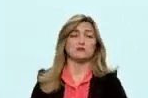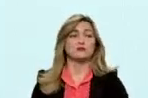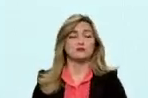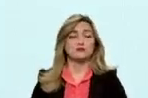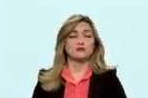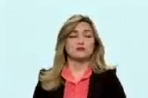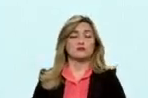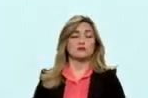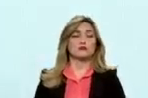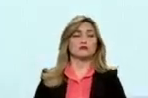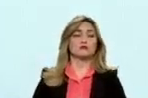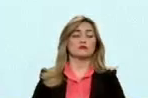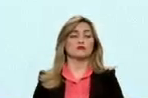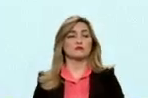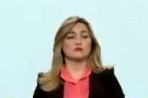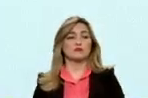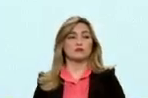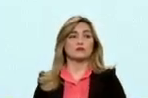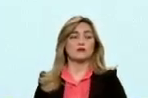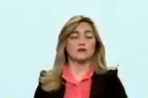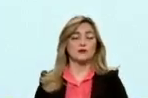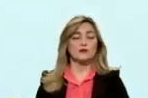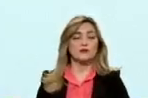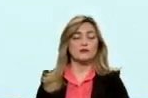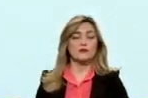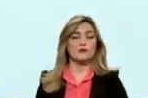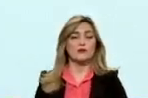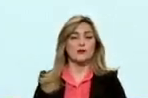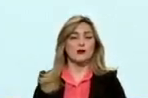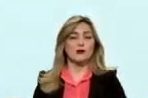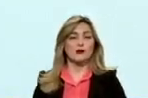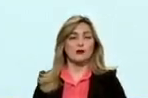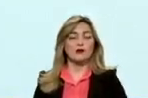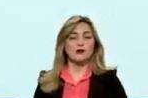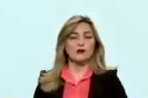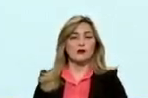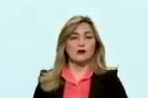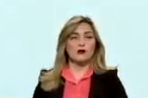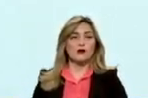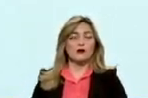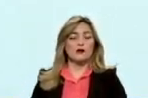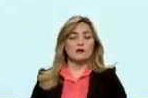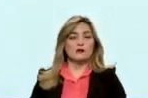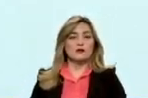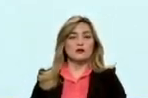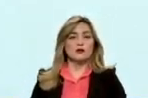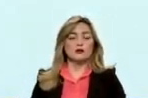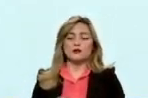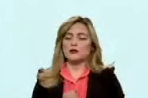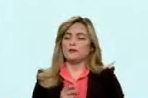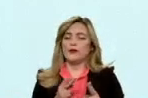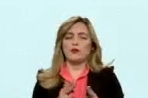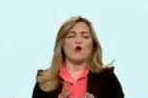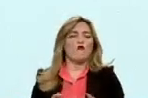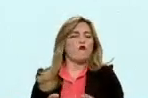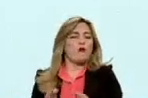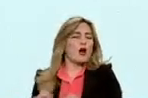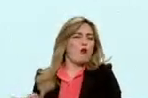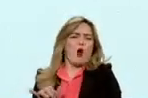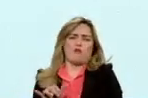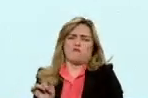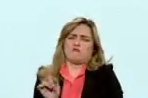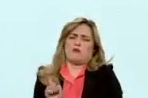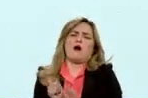decir, por eso les decía hace un momento, no necesariamente tenemos que hacer lo mismo de la misma manera. Es